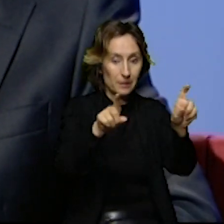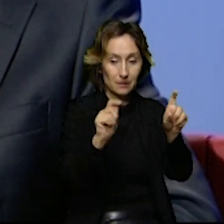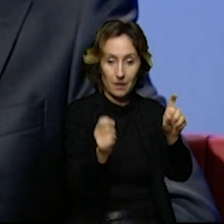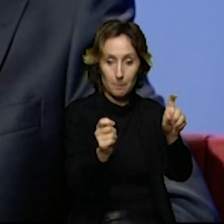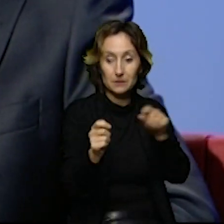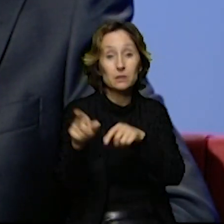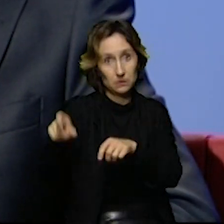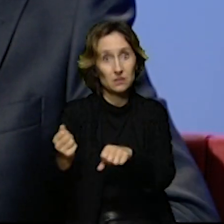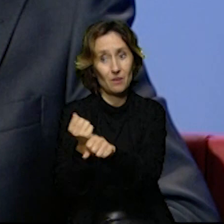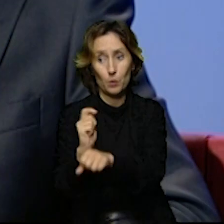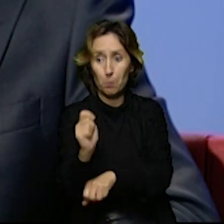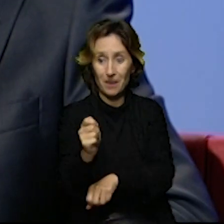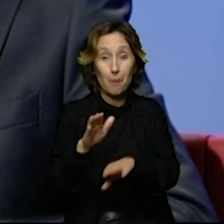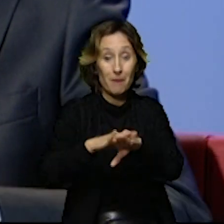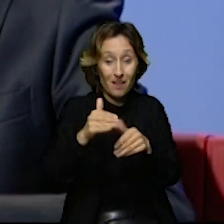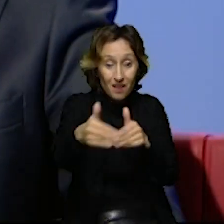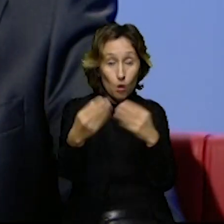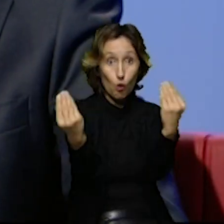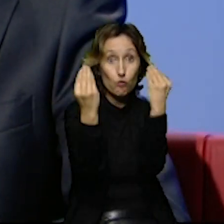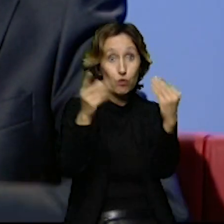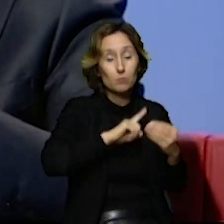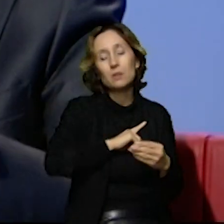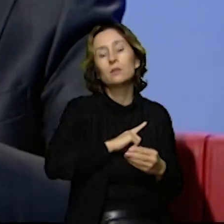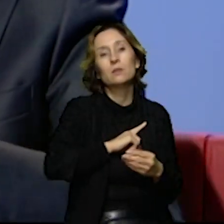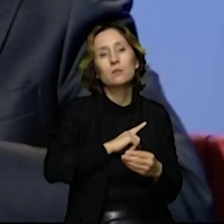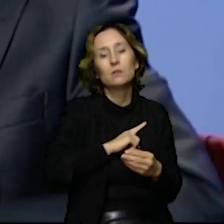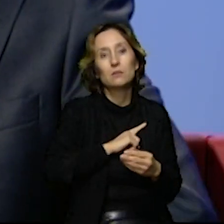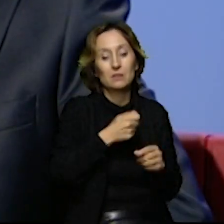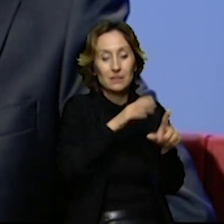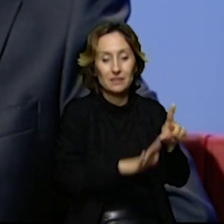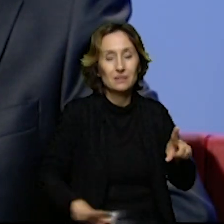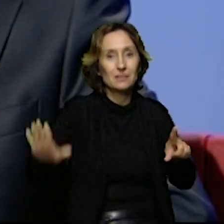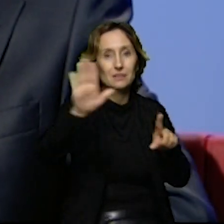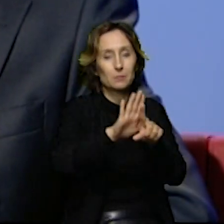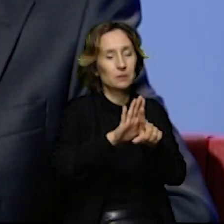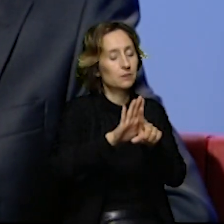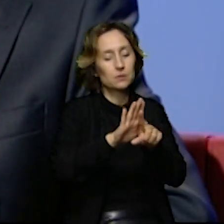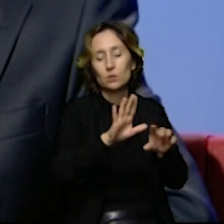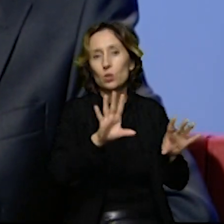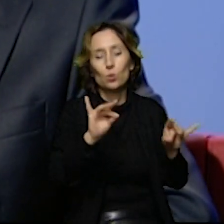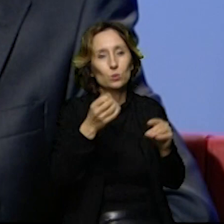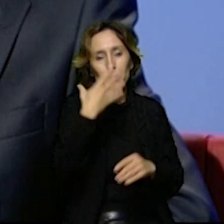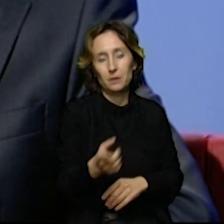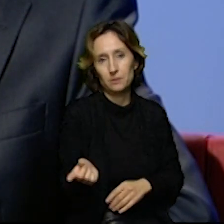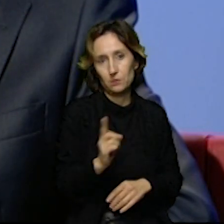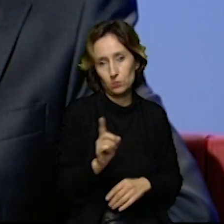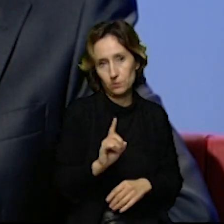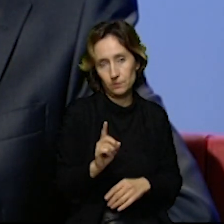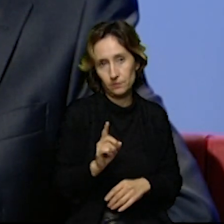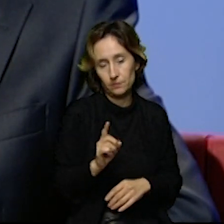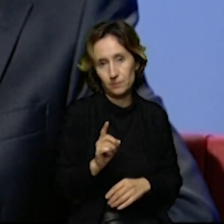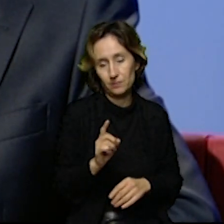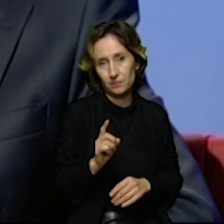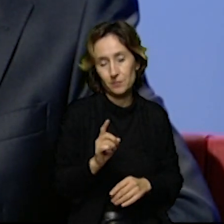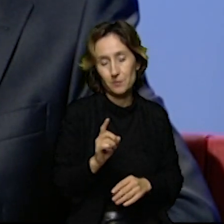los trabajadores no se están empleando adecuadamente a nivel nacional en formar a los trabajadores en aquellas